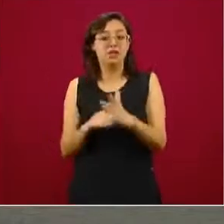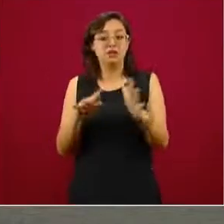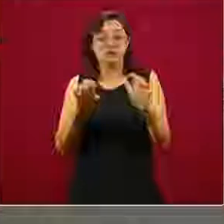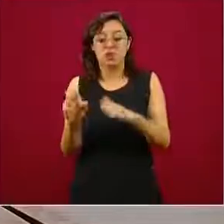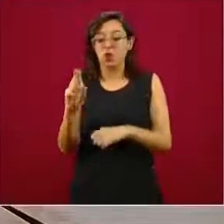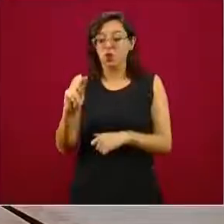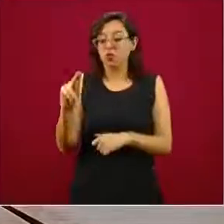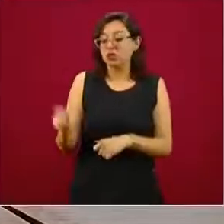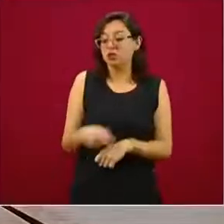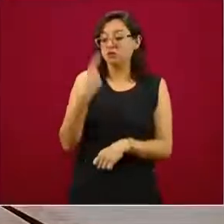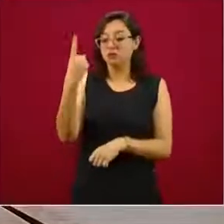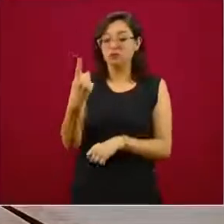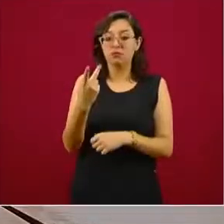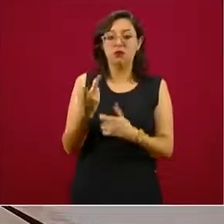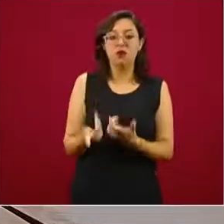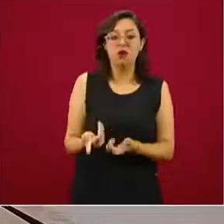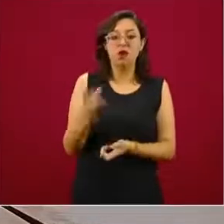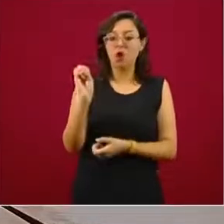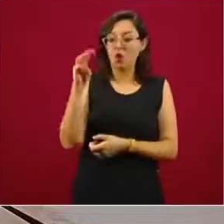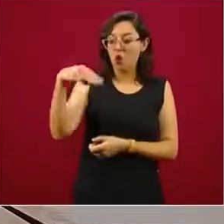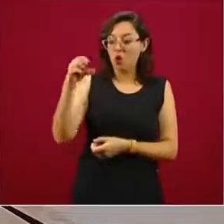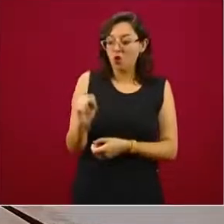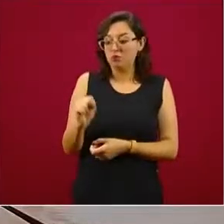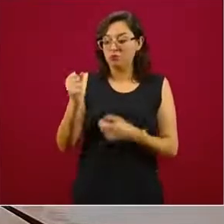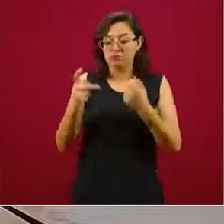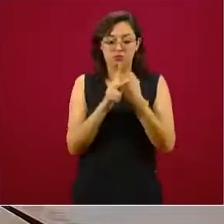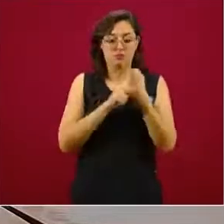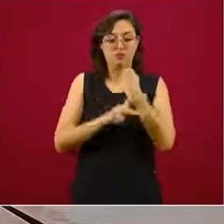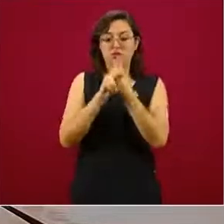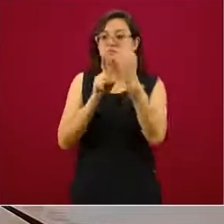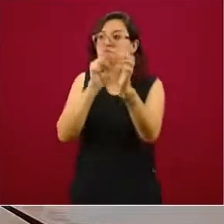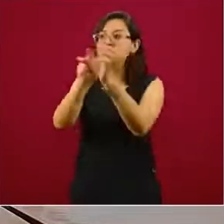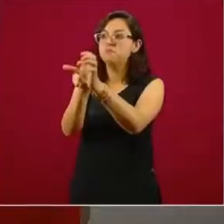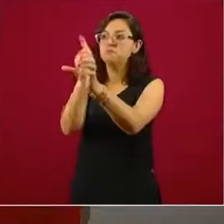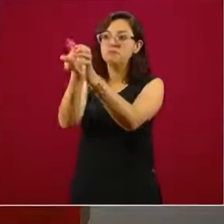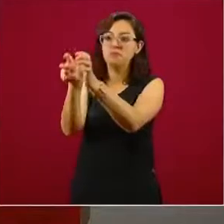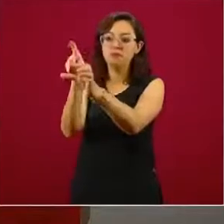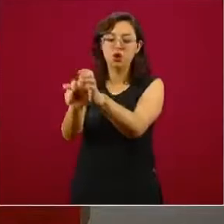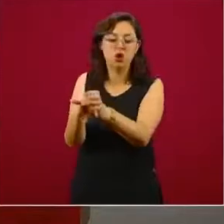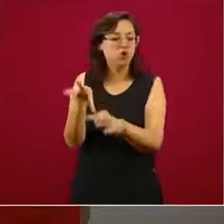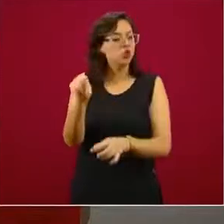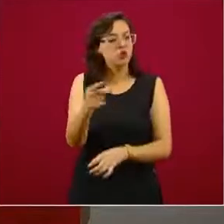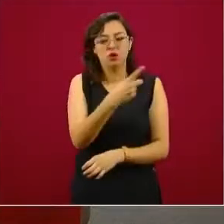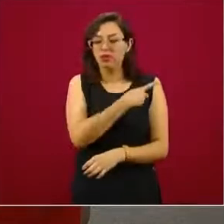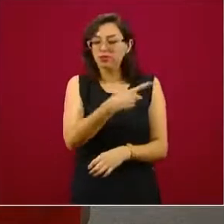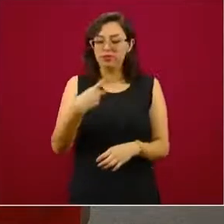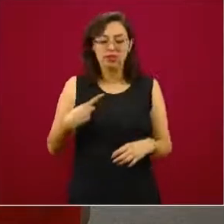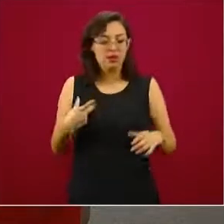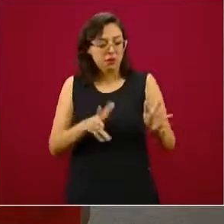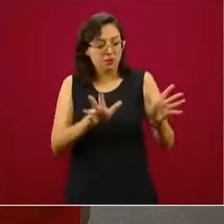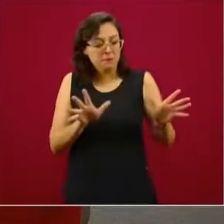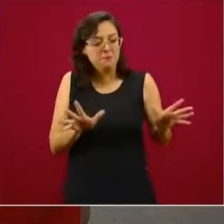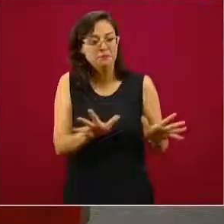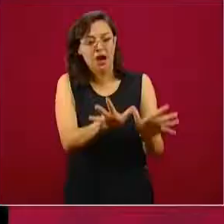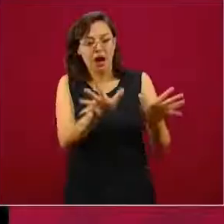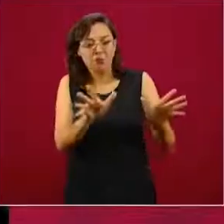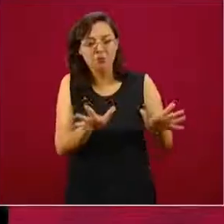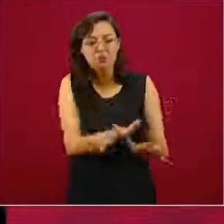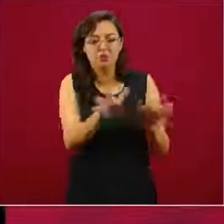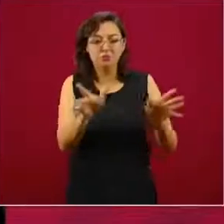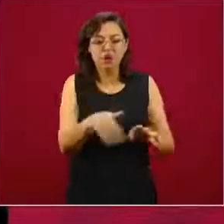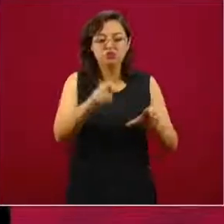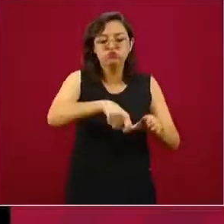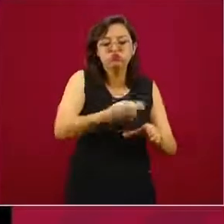que son miembros, los Estados miembros de la Organización Mundial de la Salud, para no tener prácticas de promoción de